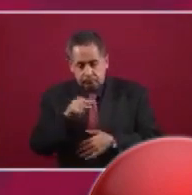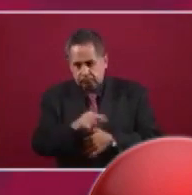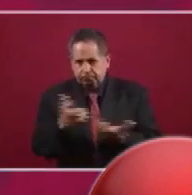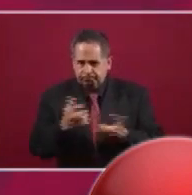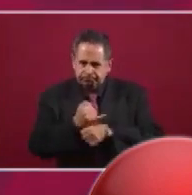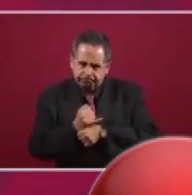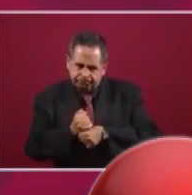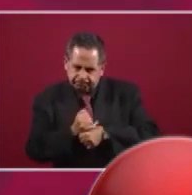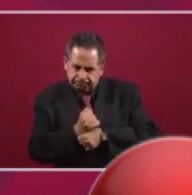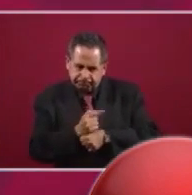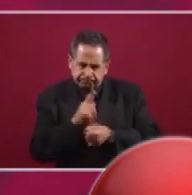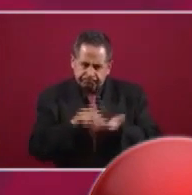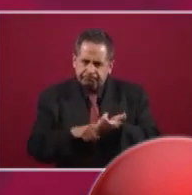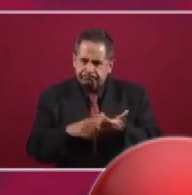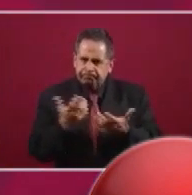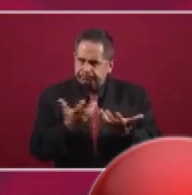actuando.